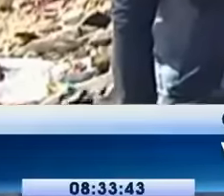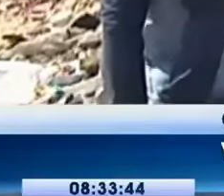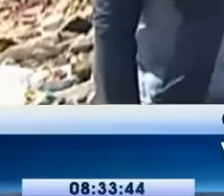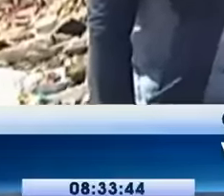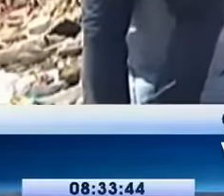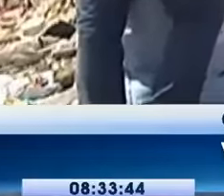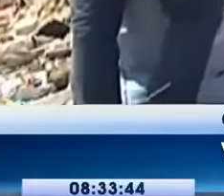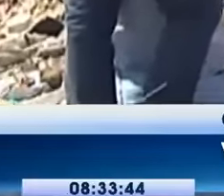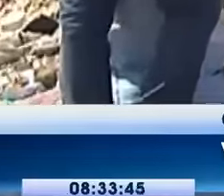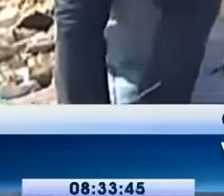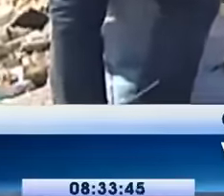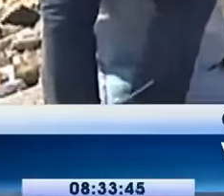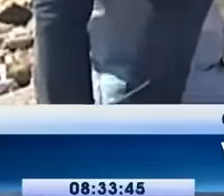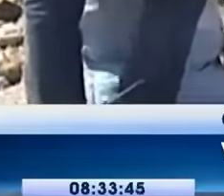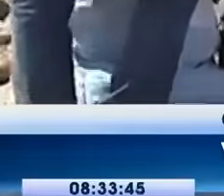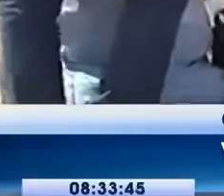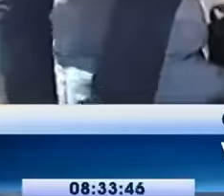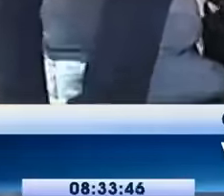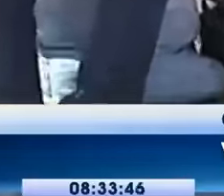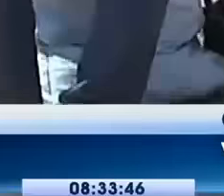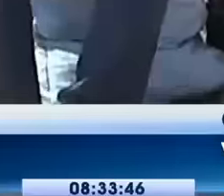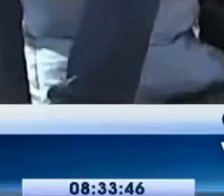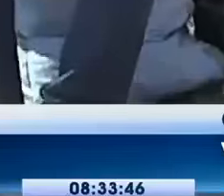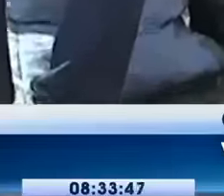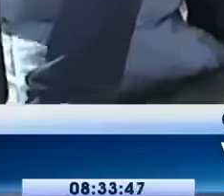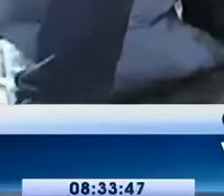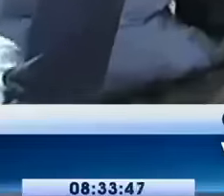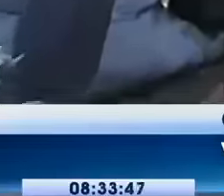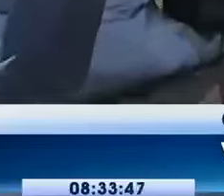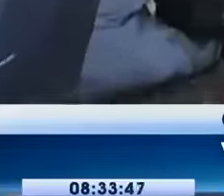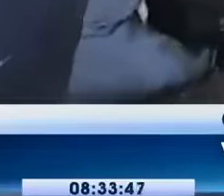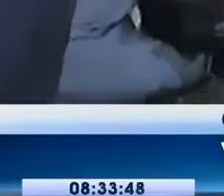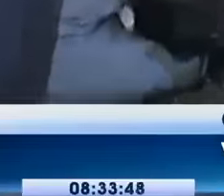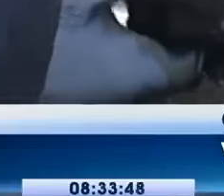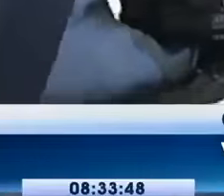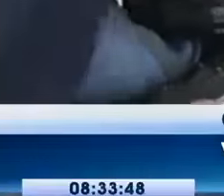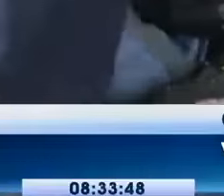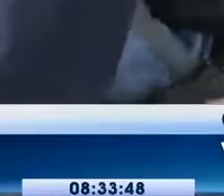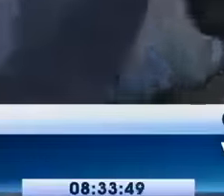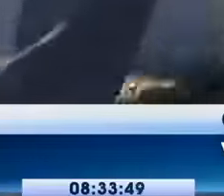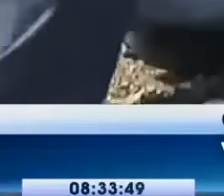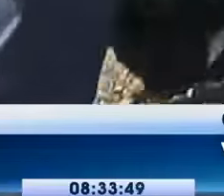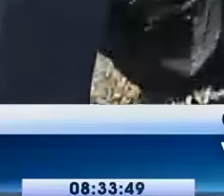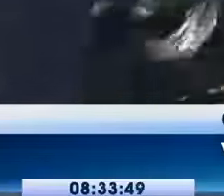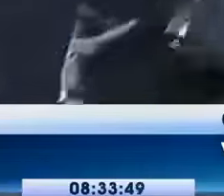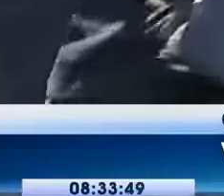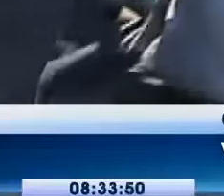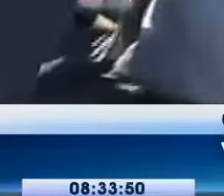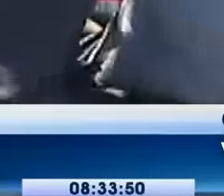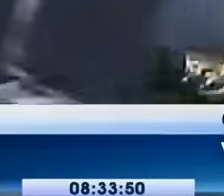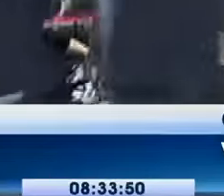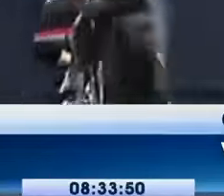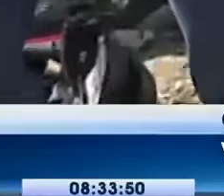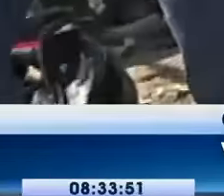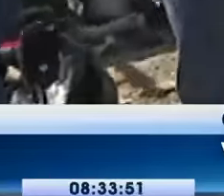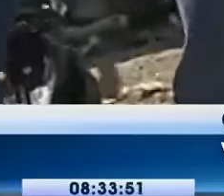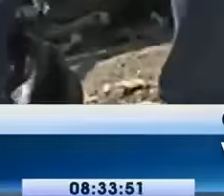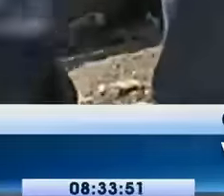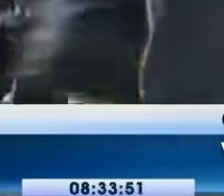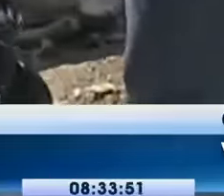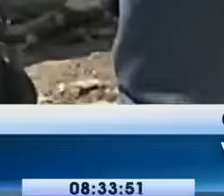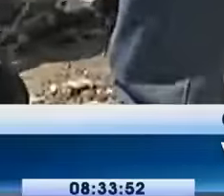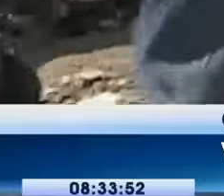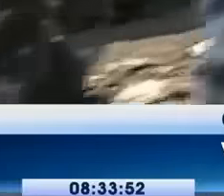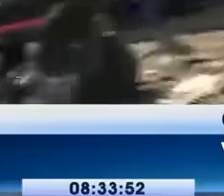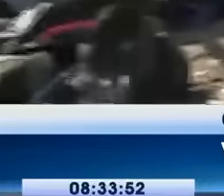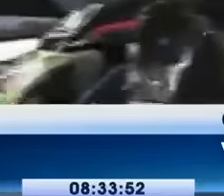debemos trabajar con lo que llamamos equipo pesado o pala mecánica, ya que los hacinamientos generan insalubridad y